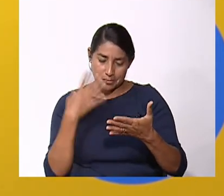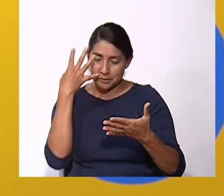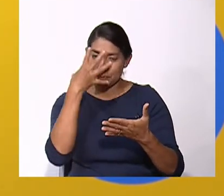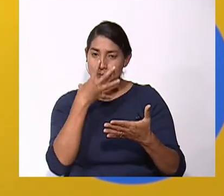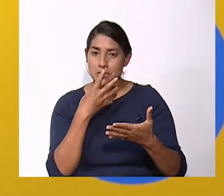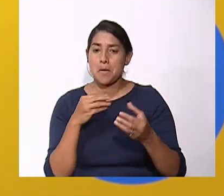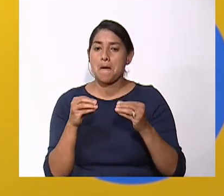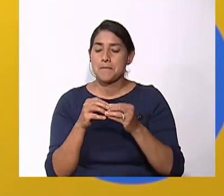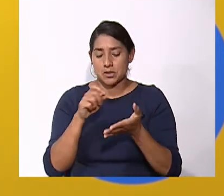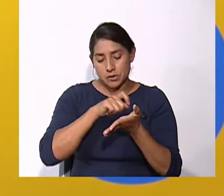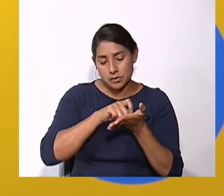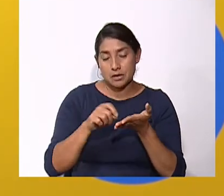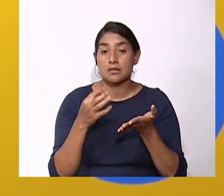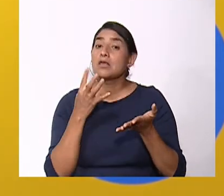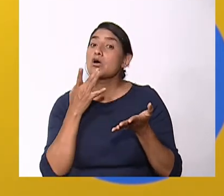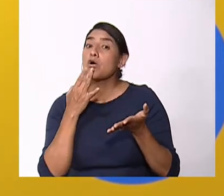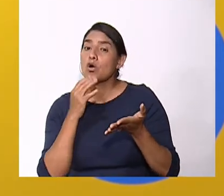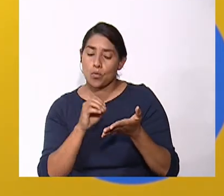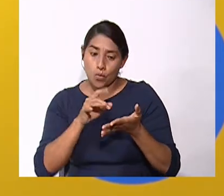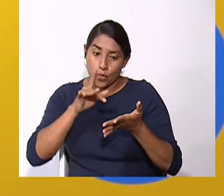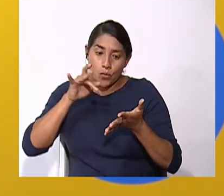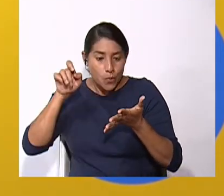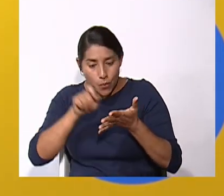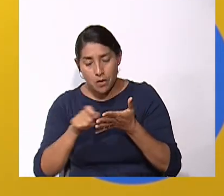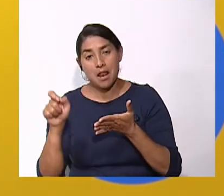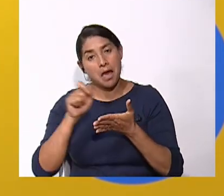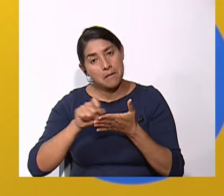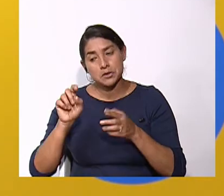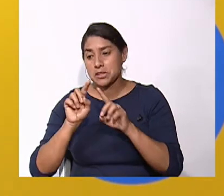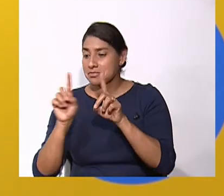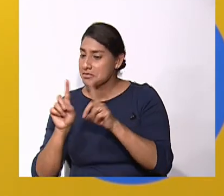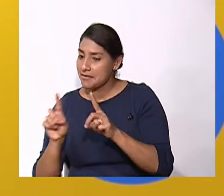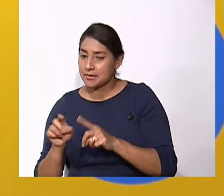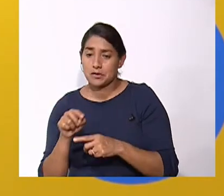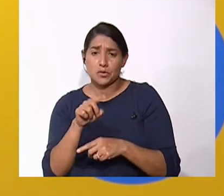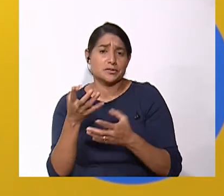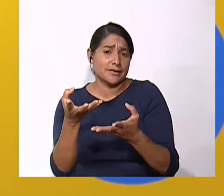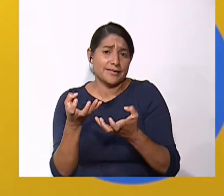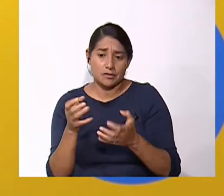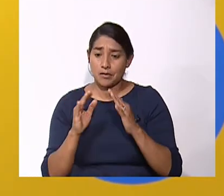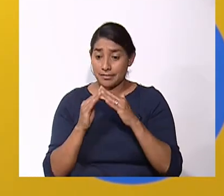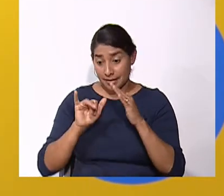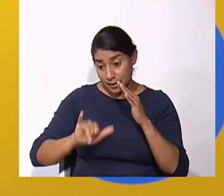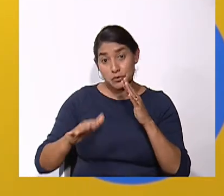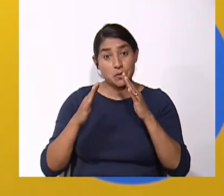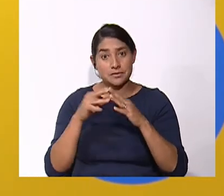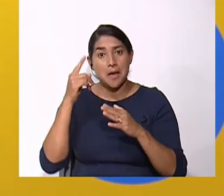utilizar marcadores, lapiceros, lápiz, lo que ustedes tengan ahí a mano,